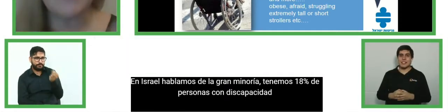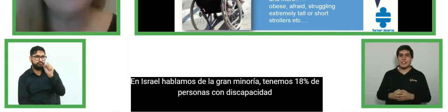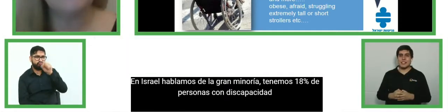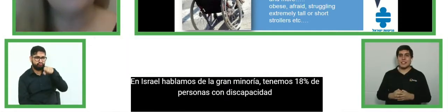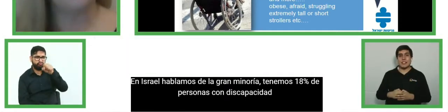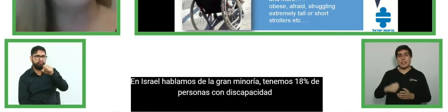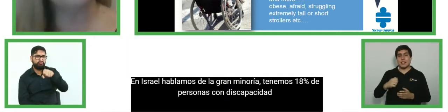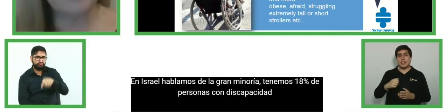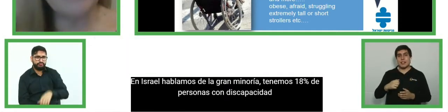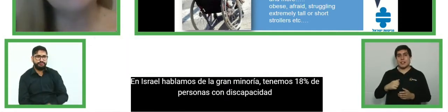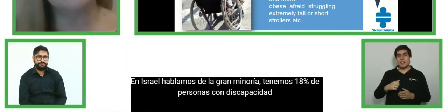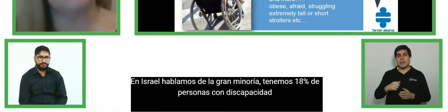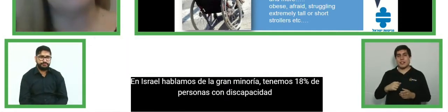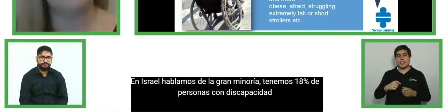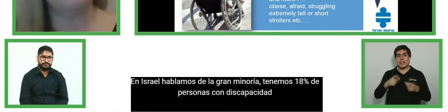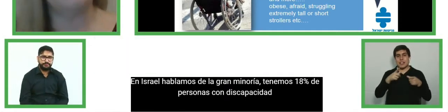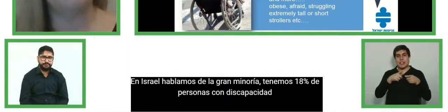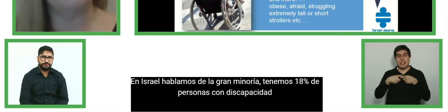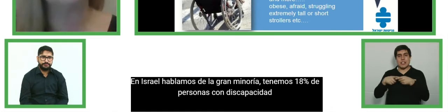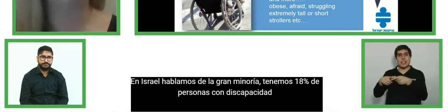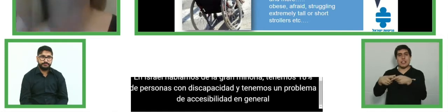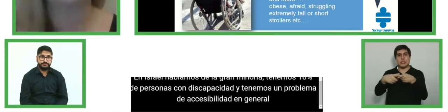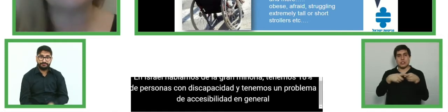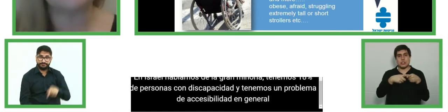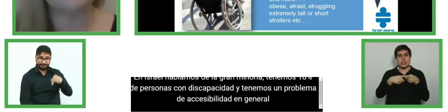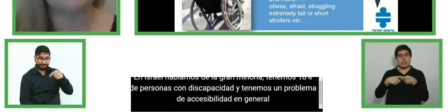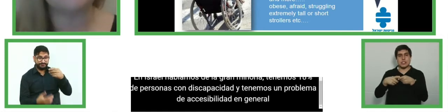una gran porción de la sociedad que